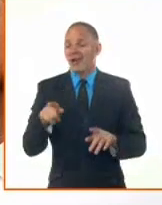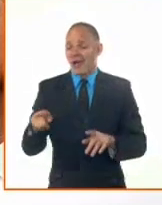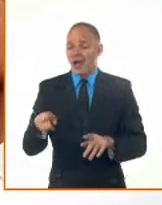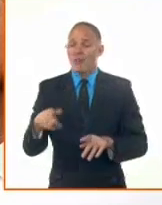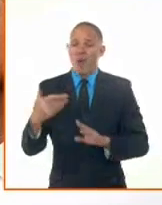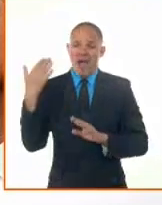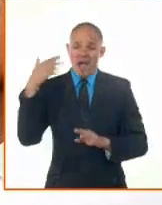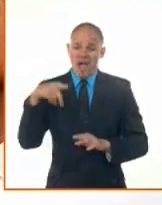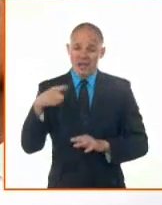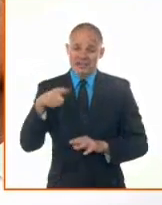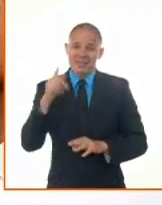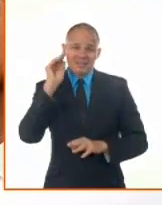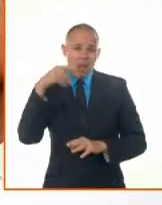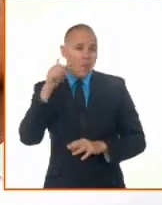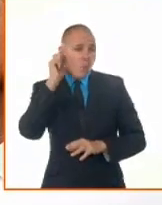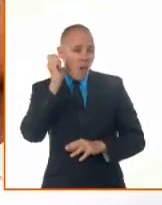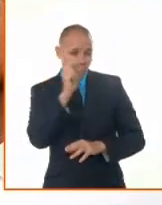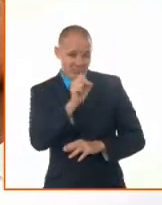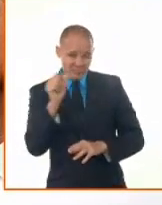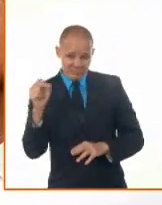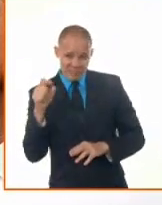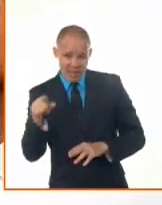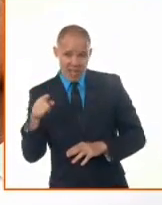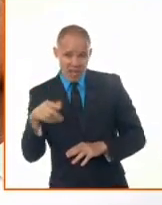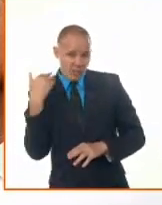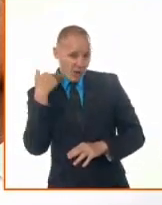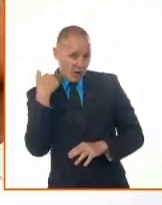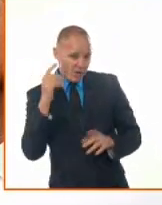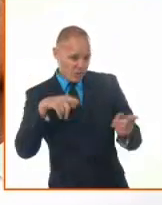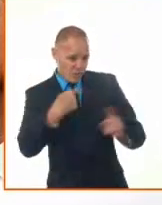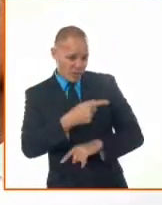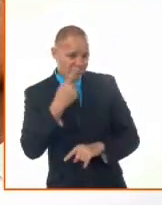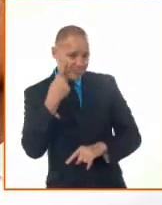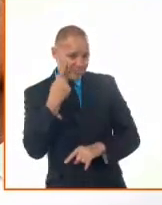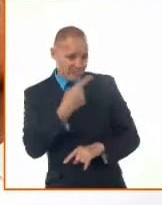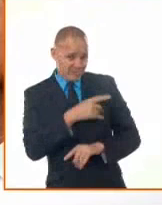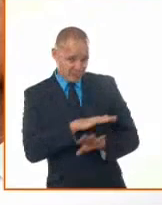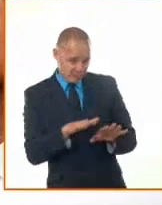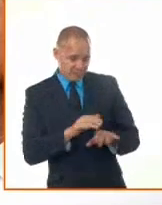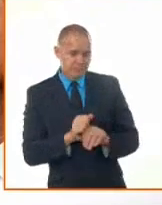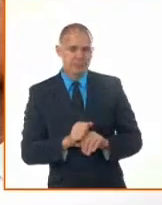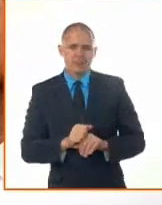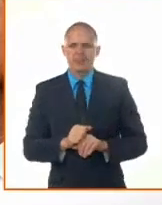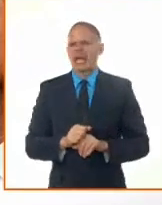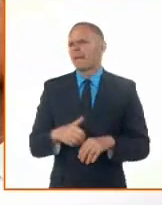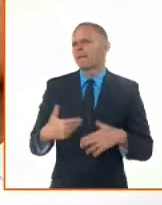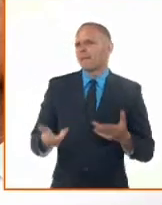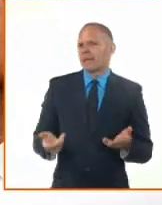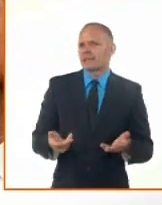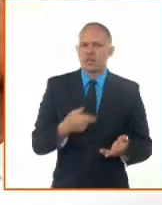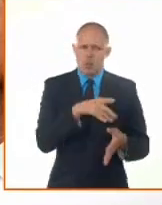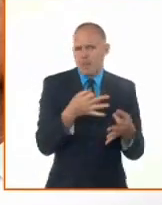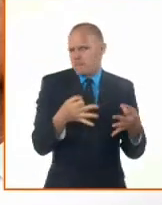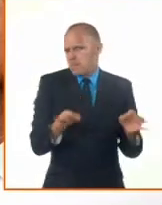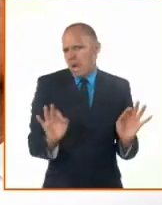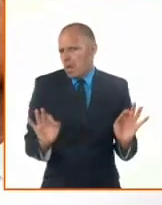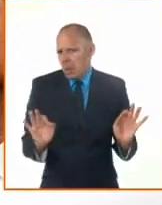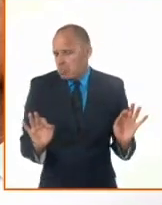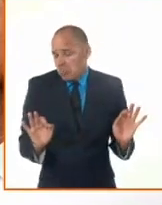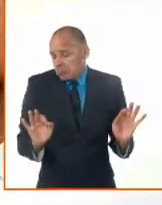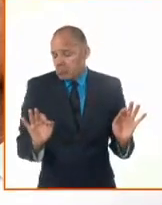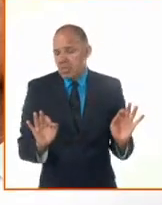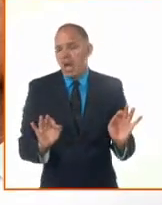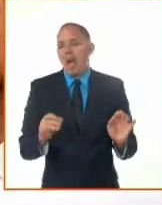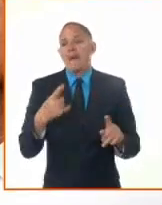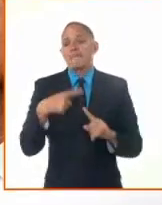estado de Nueva York lo que darle el dinero o sea falsificar una transacción y decir esto fue una operación comercial